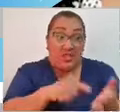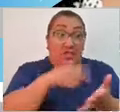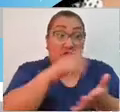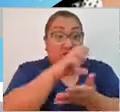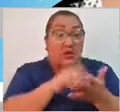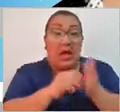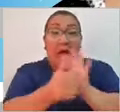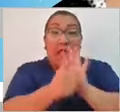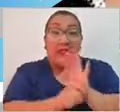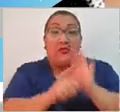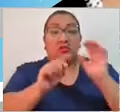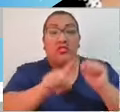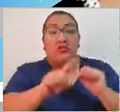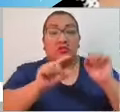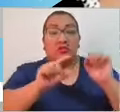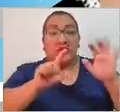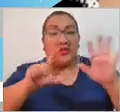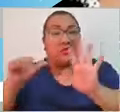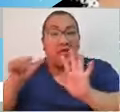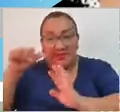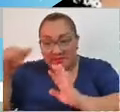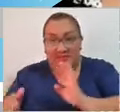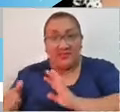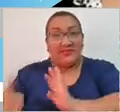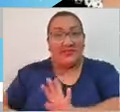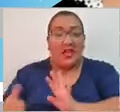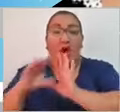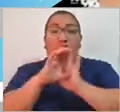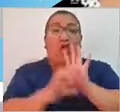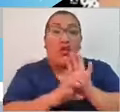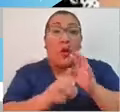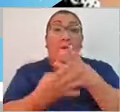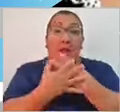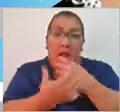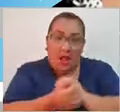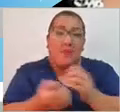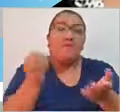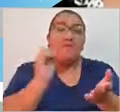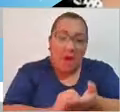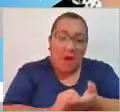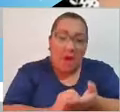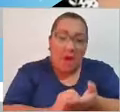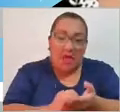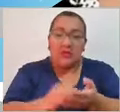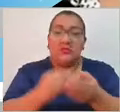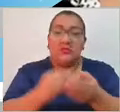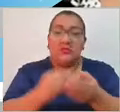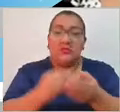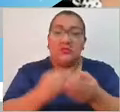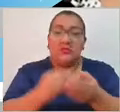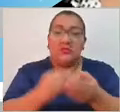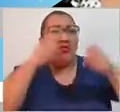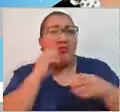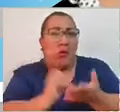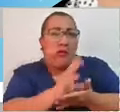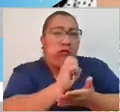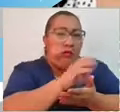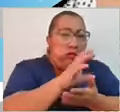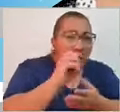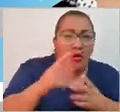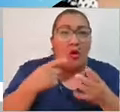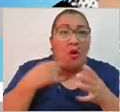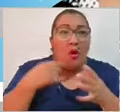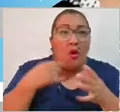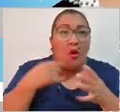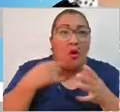artículo 176.6 de nuestro Código Penal, la difusión de imágenes, materiales, audiovisuales o audios con